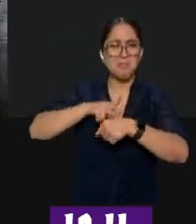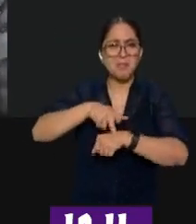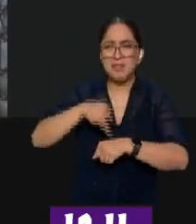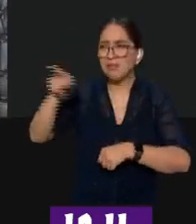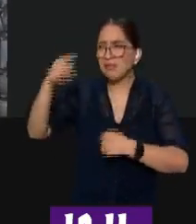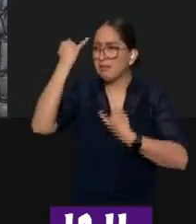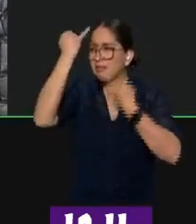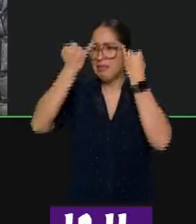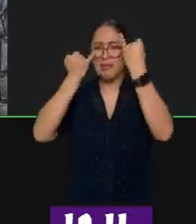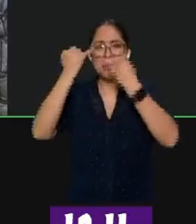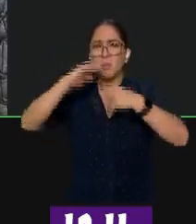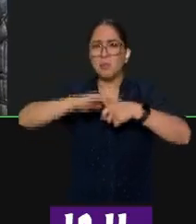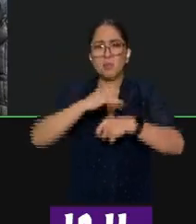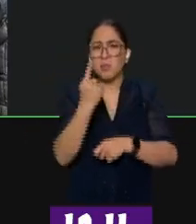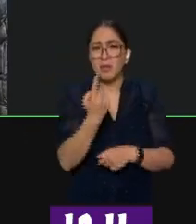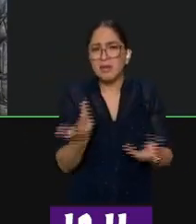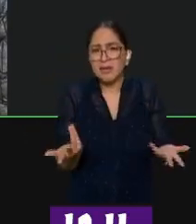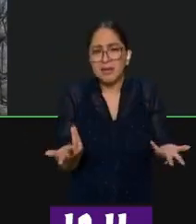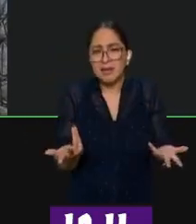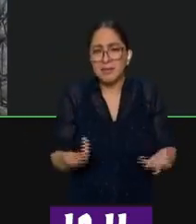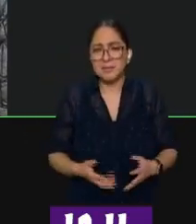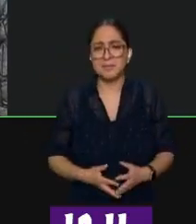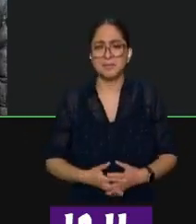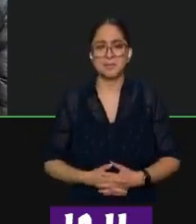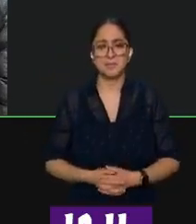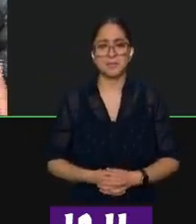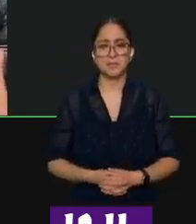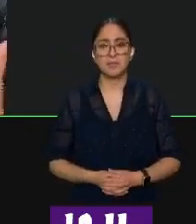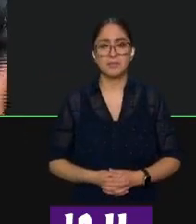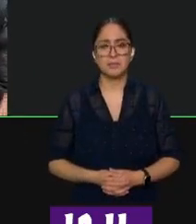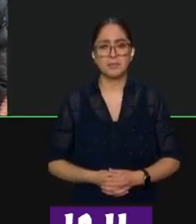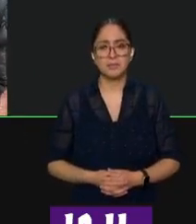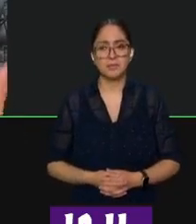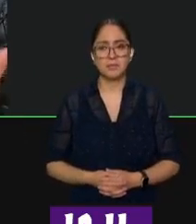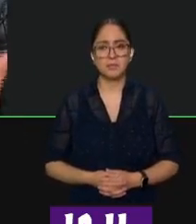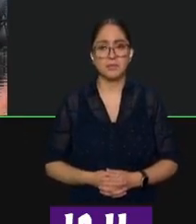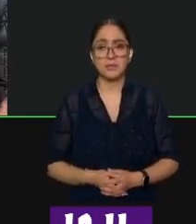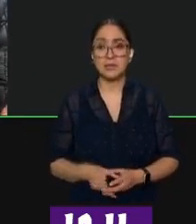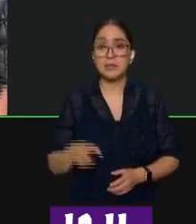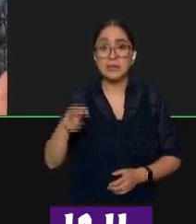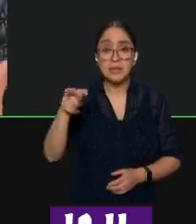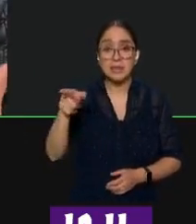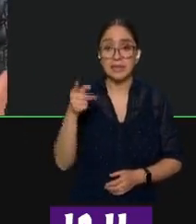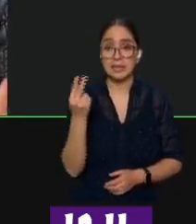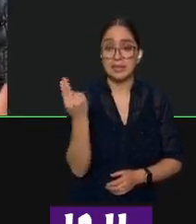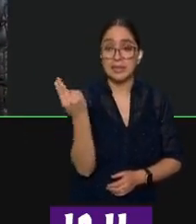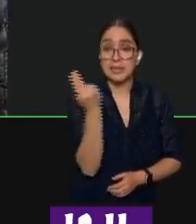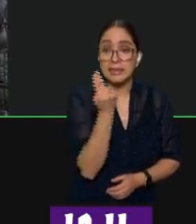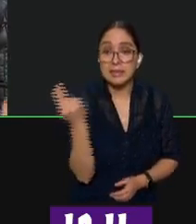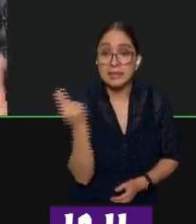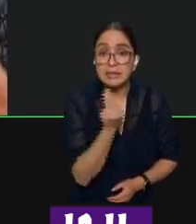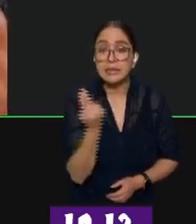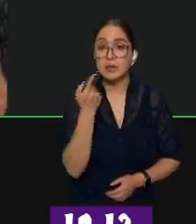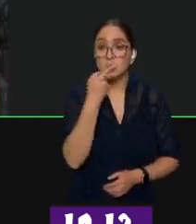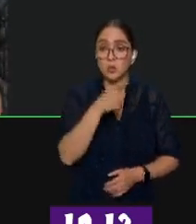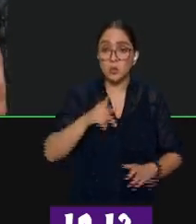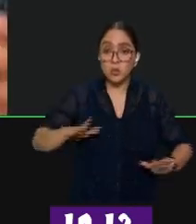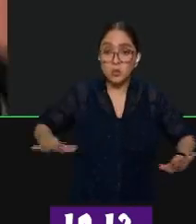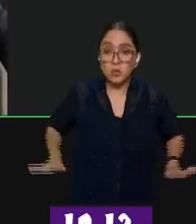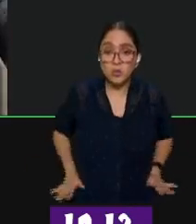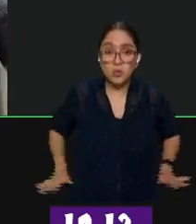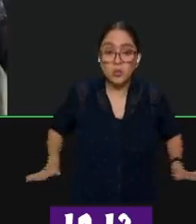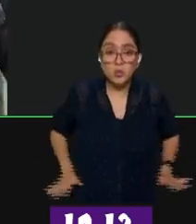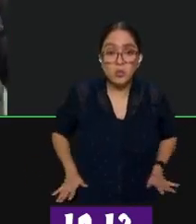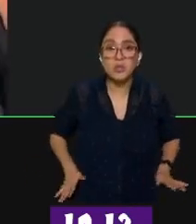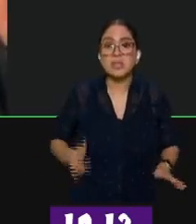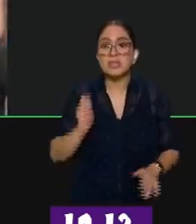pasa? Mira, esa necesidad tan imperiosa, tan grande, compulsiva de agarrarse a